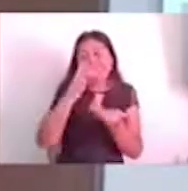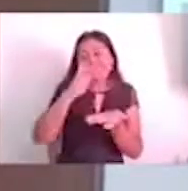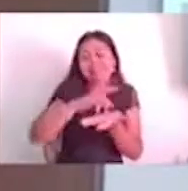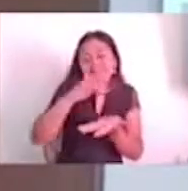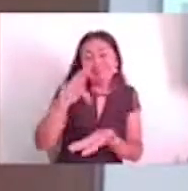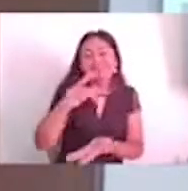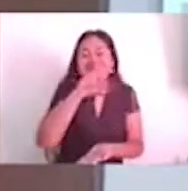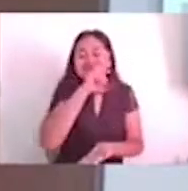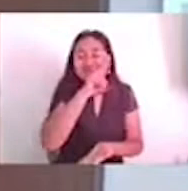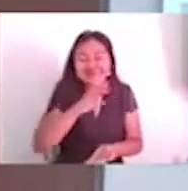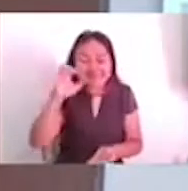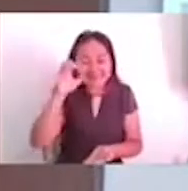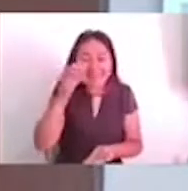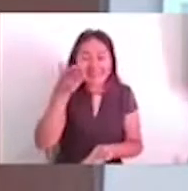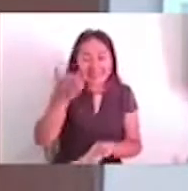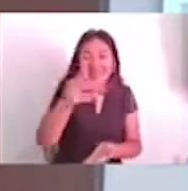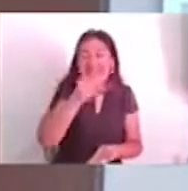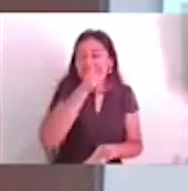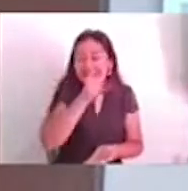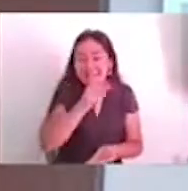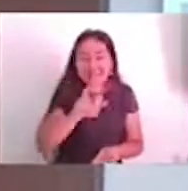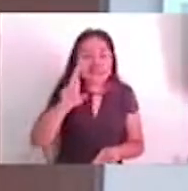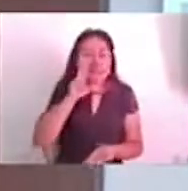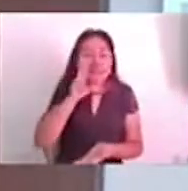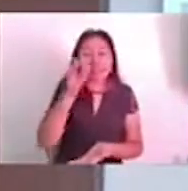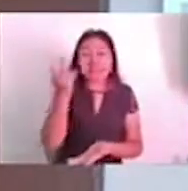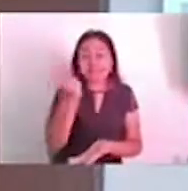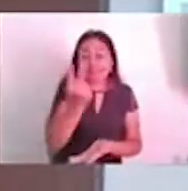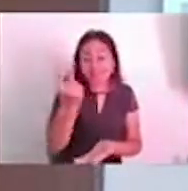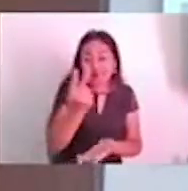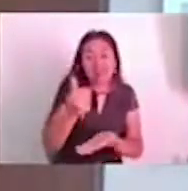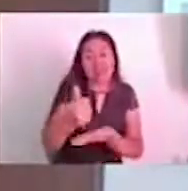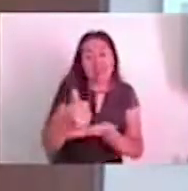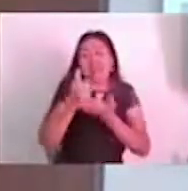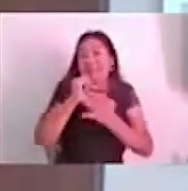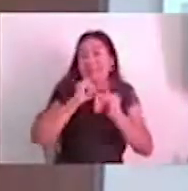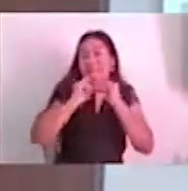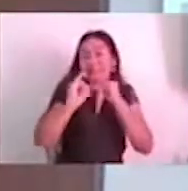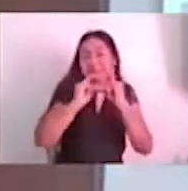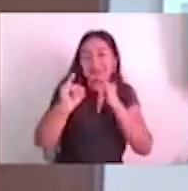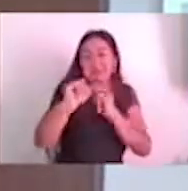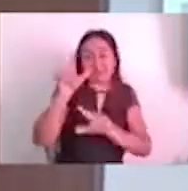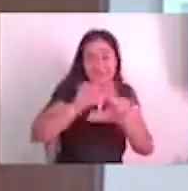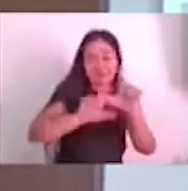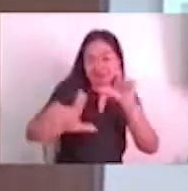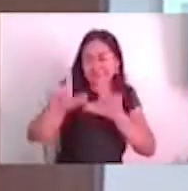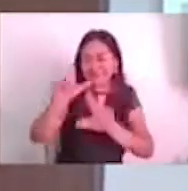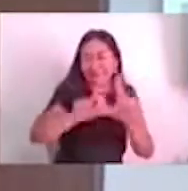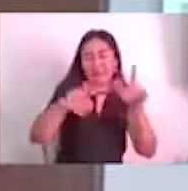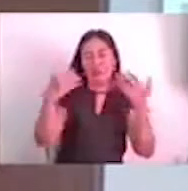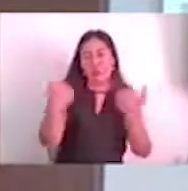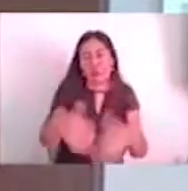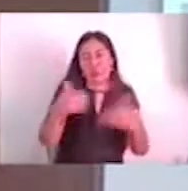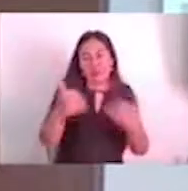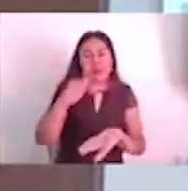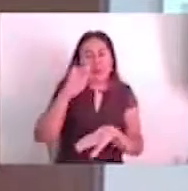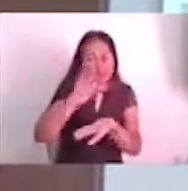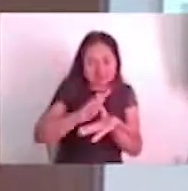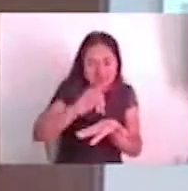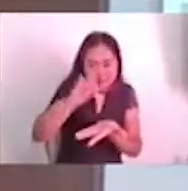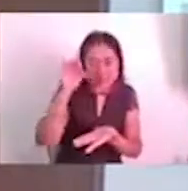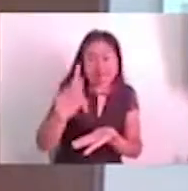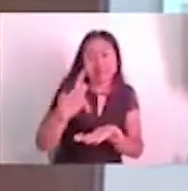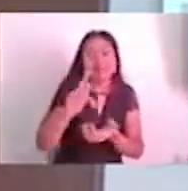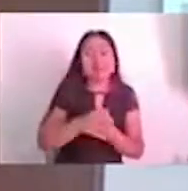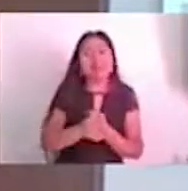Abraham, nuevamente, Abraham Ratureta, Vani Barajas, nuestros intérpretes de lengua de señas mexicanas. Gracias a